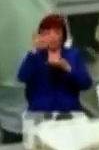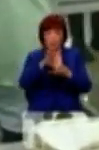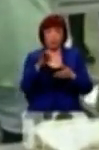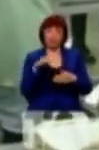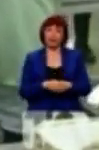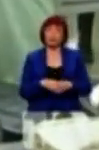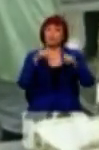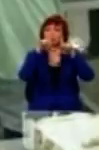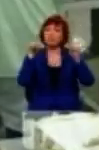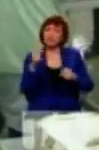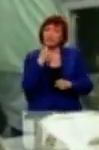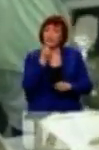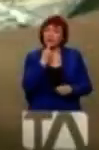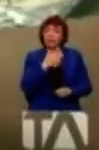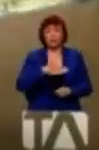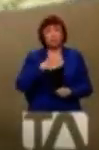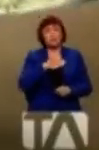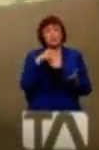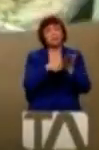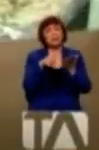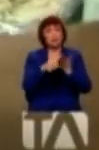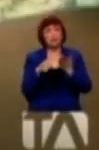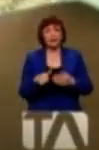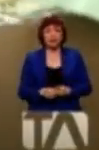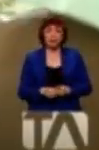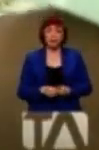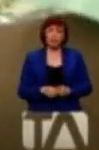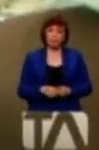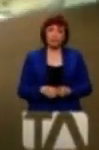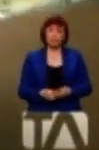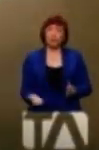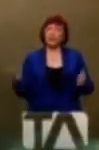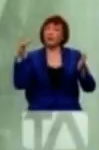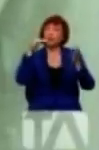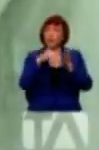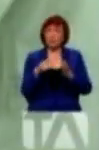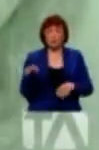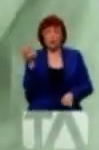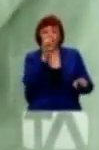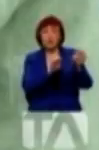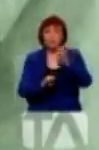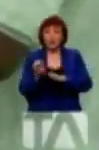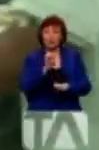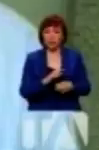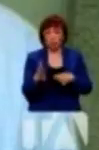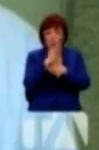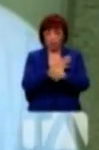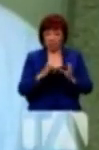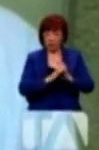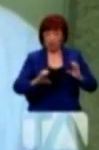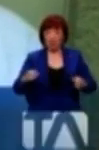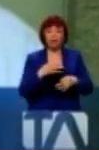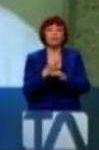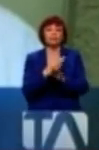gremio pidieron a los ministros de Acuacultura y Medio Ambiente que exijan la repetición de la evaluación antes de que la draga entre en acción. Y